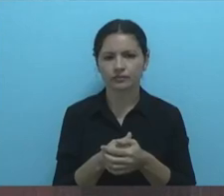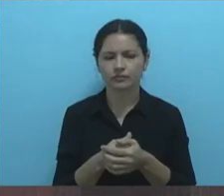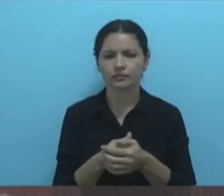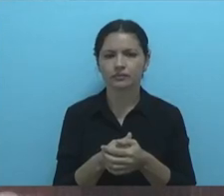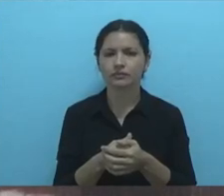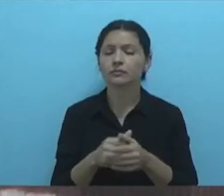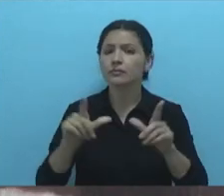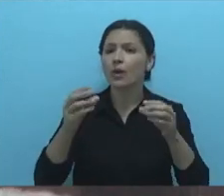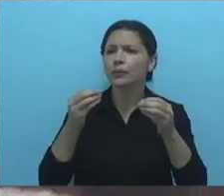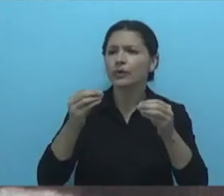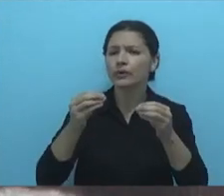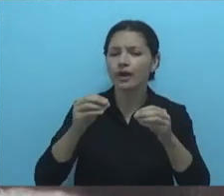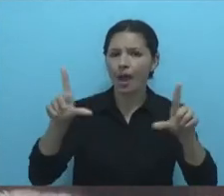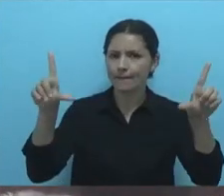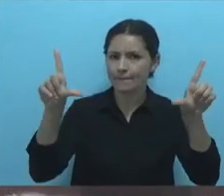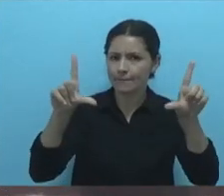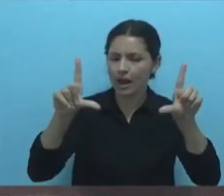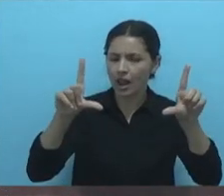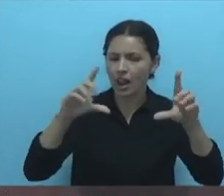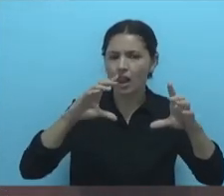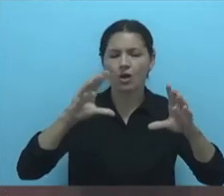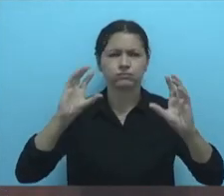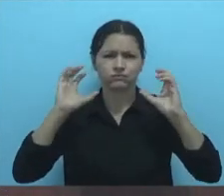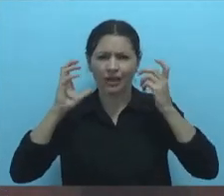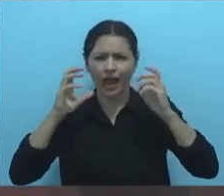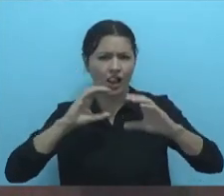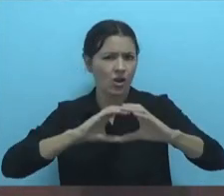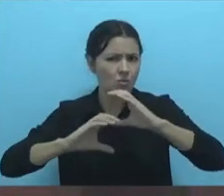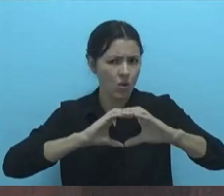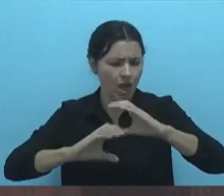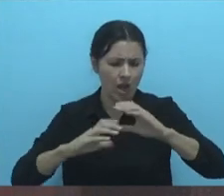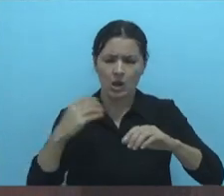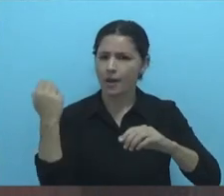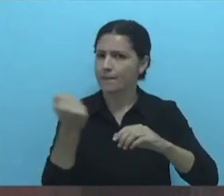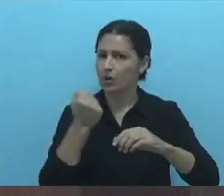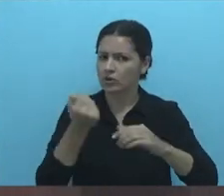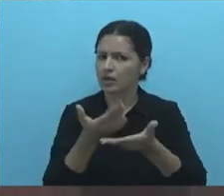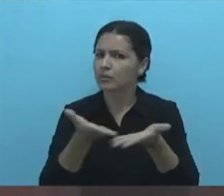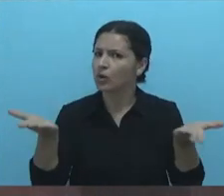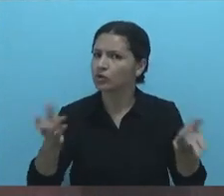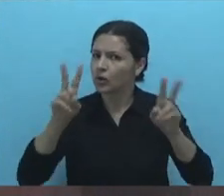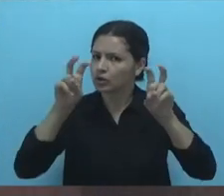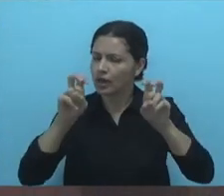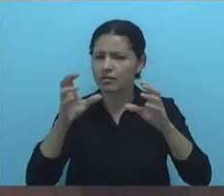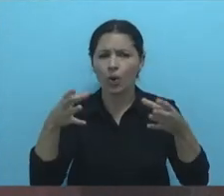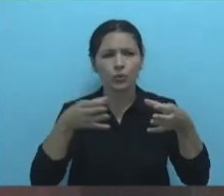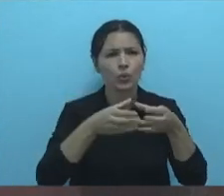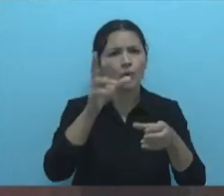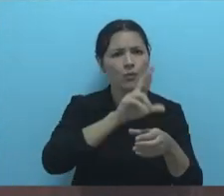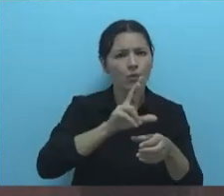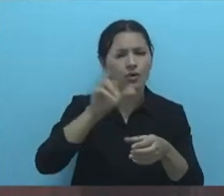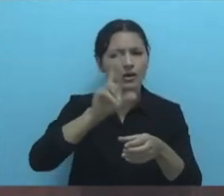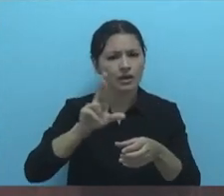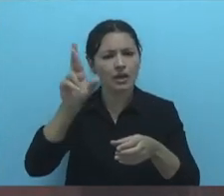rol que jugaron los medios de comunicación eso también tuvo que ver con la visibilidad Y eso también tuvo que ver con un montón de mujeres y un montón de feministas